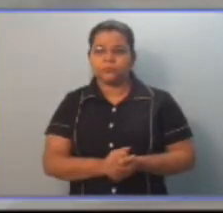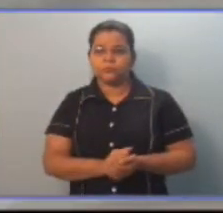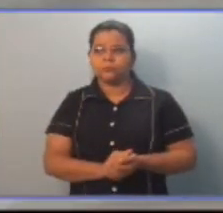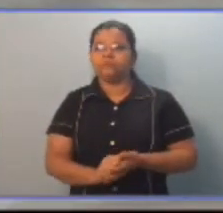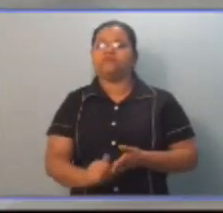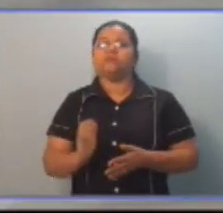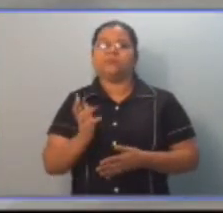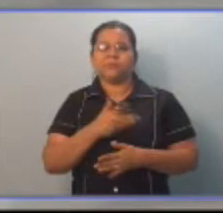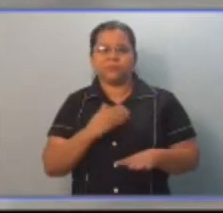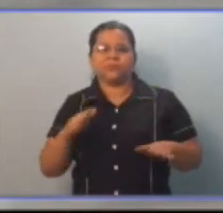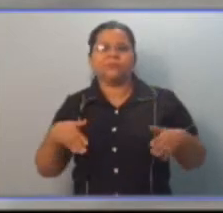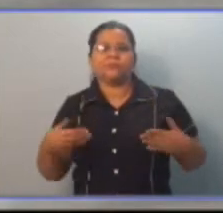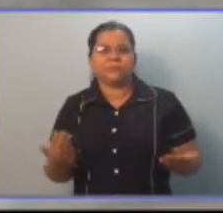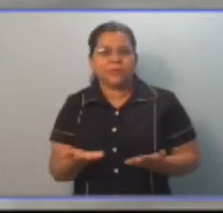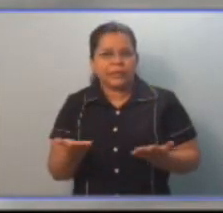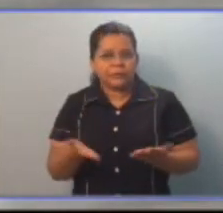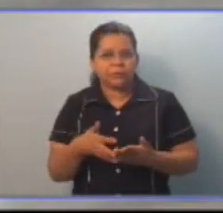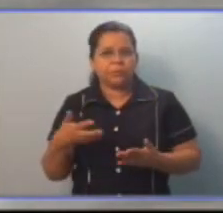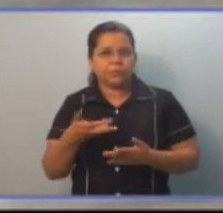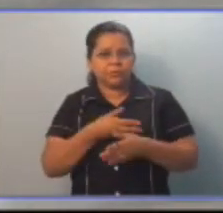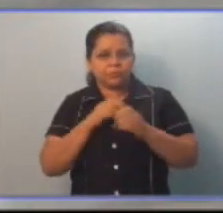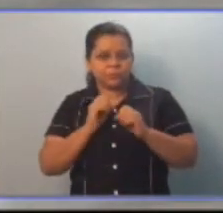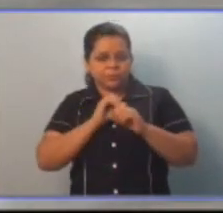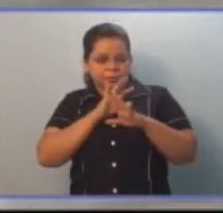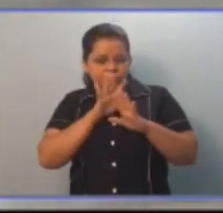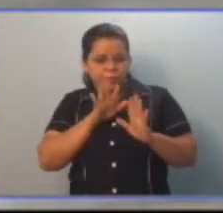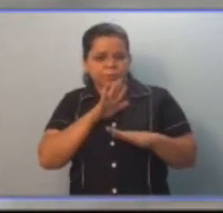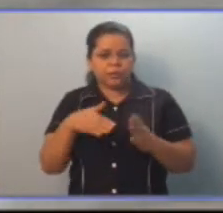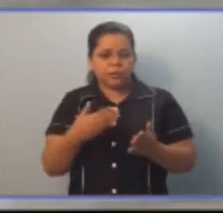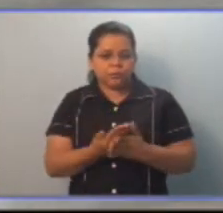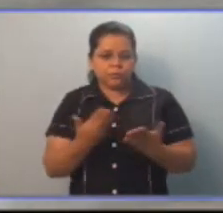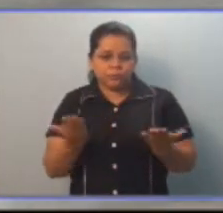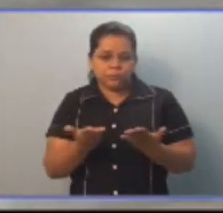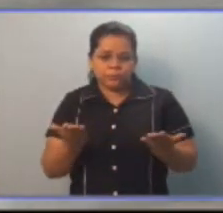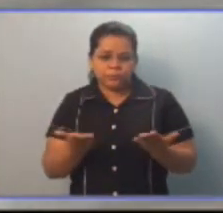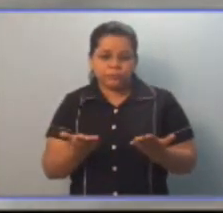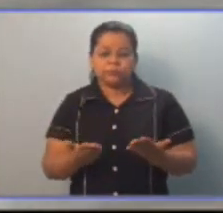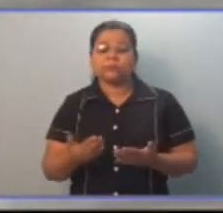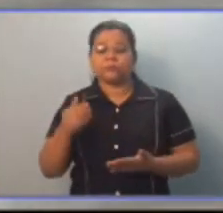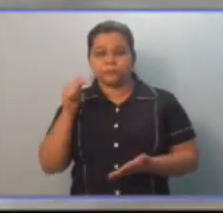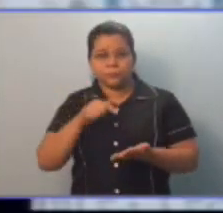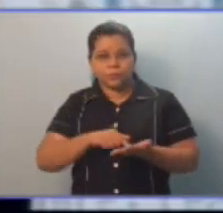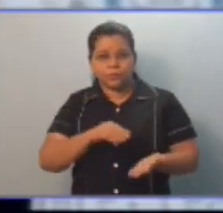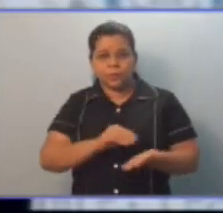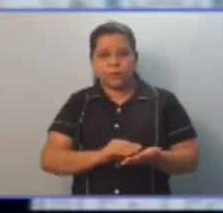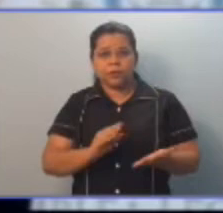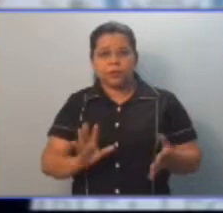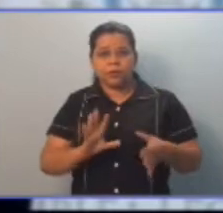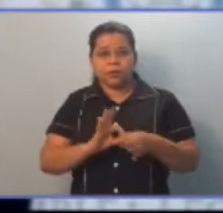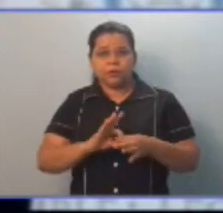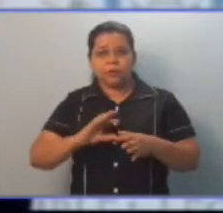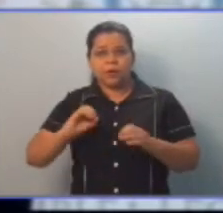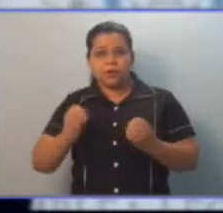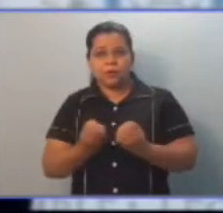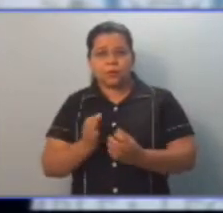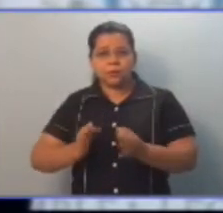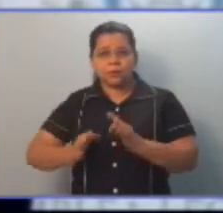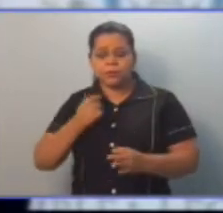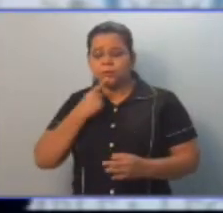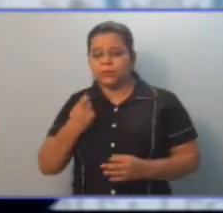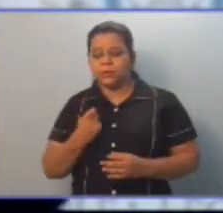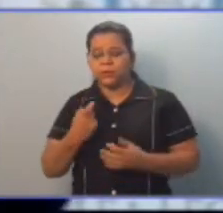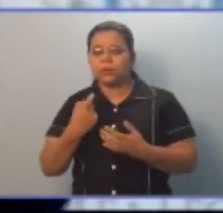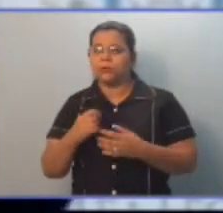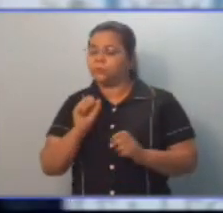qué hacemos para que se transparente lo que se haga. Esa fue la razón por la que quedó adscrito al órgano judicial. ¿Quién es el que menos